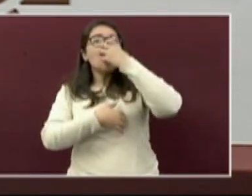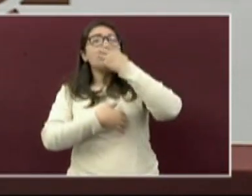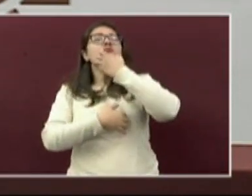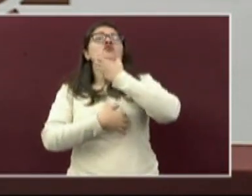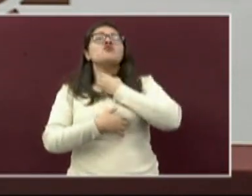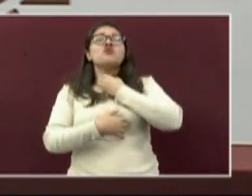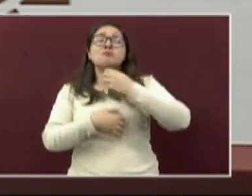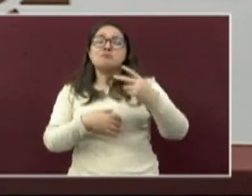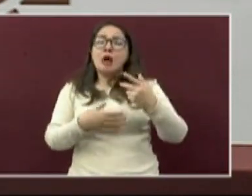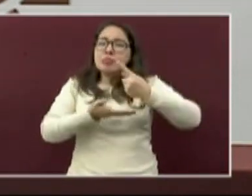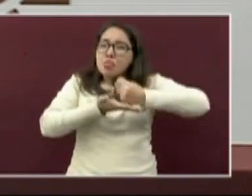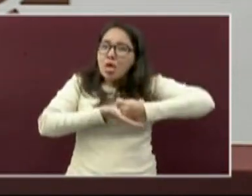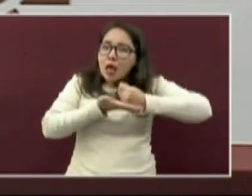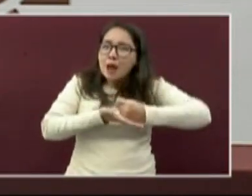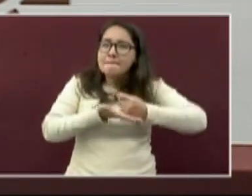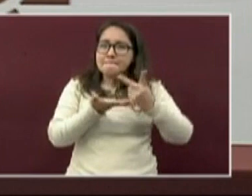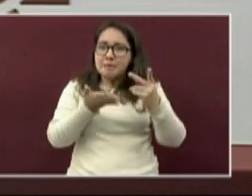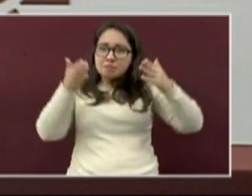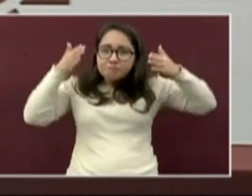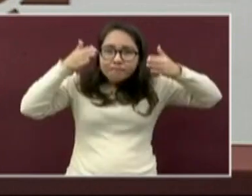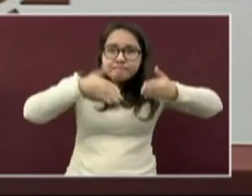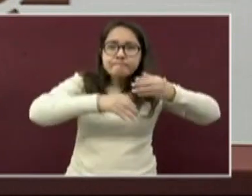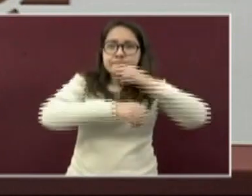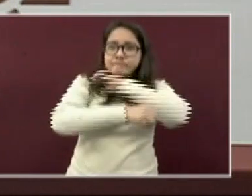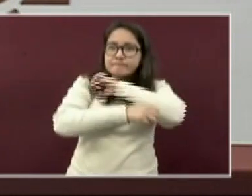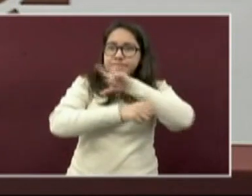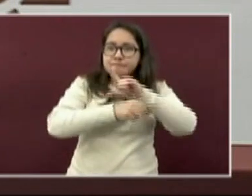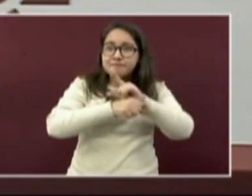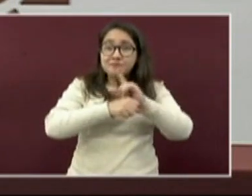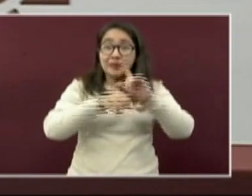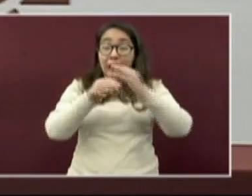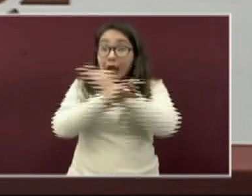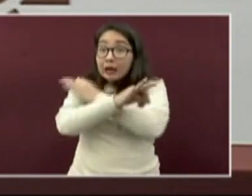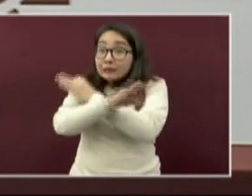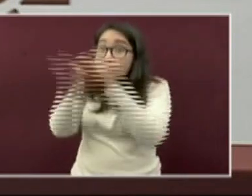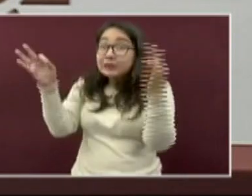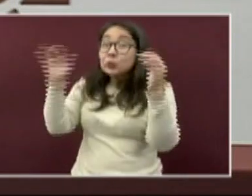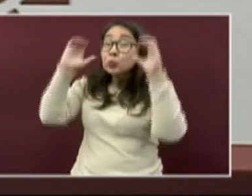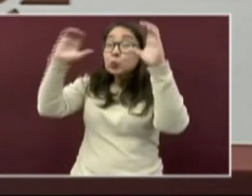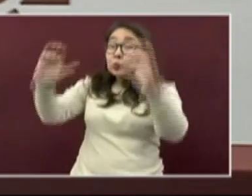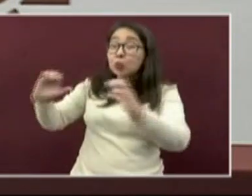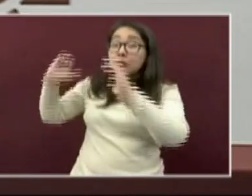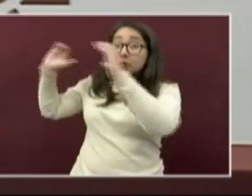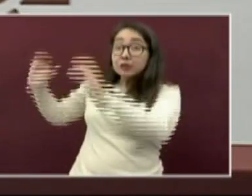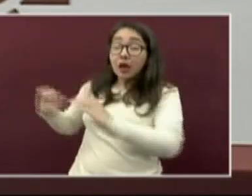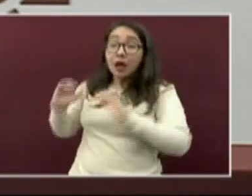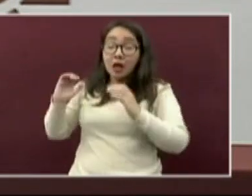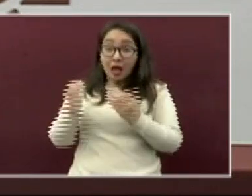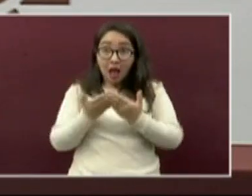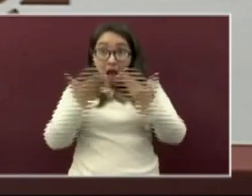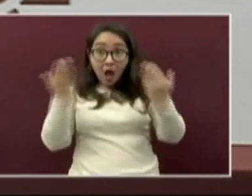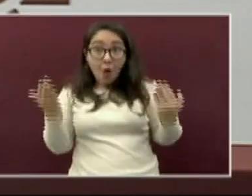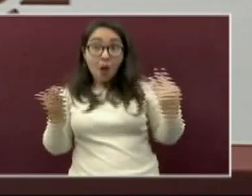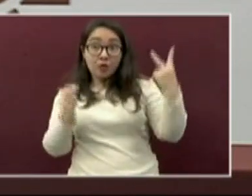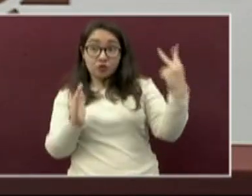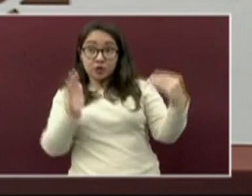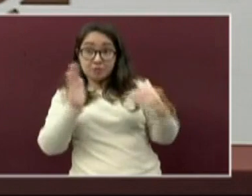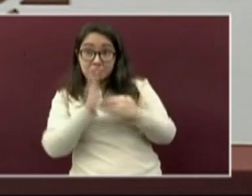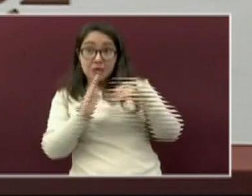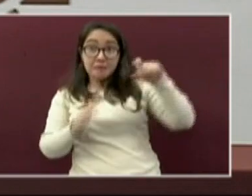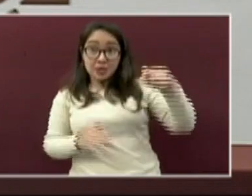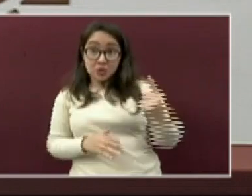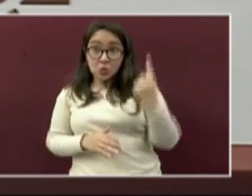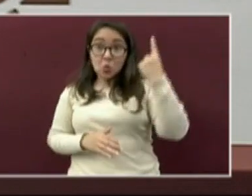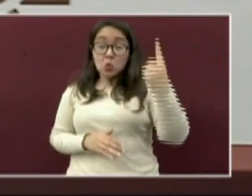especialistas difusión del problema este año reforzamos reforzamos la